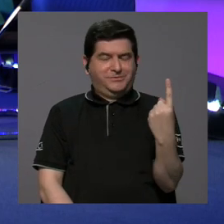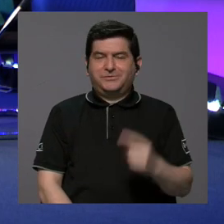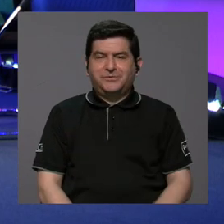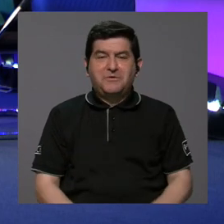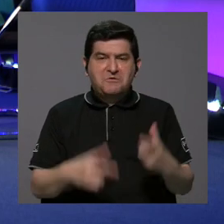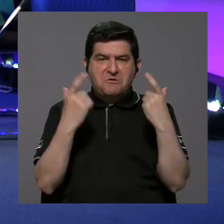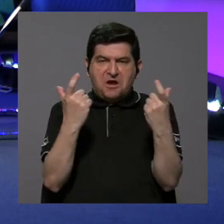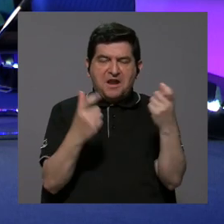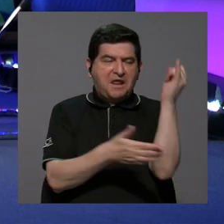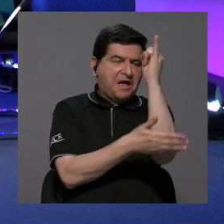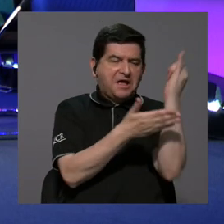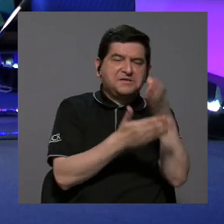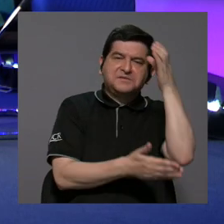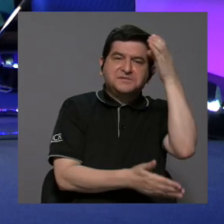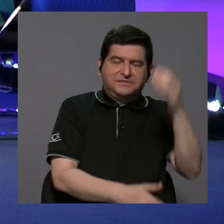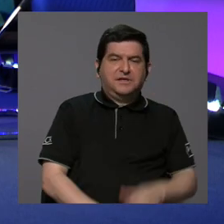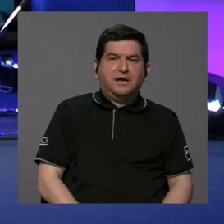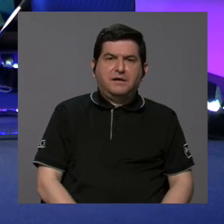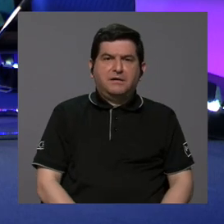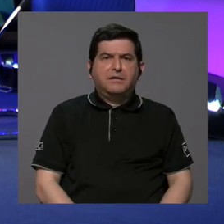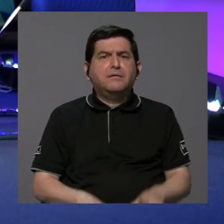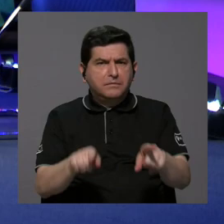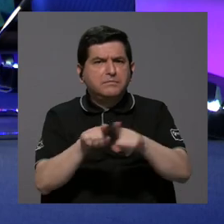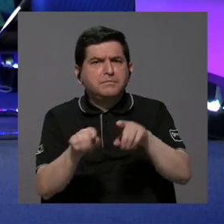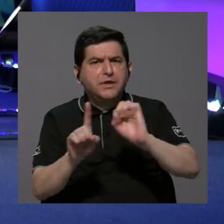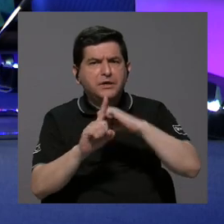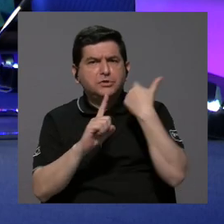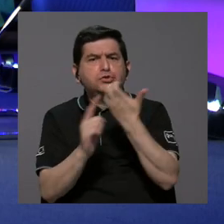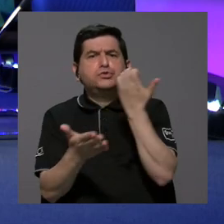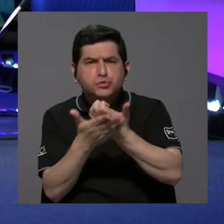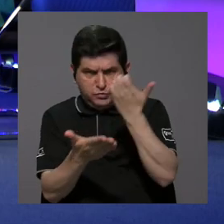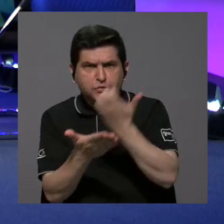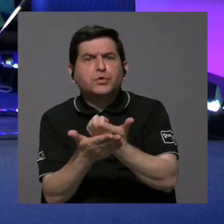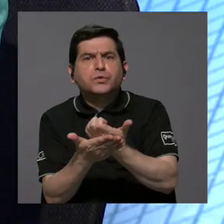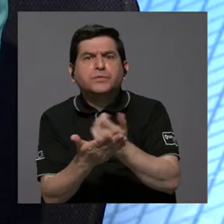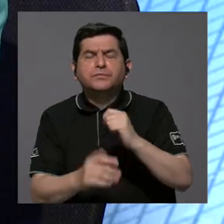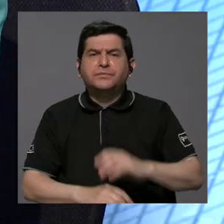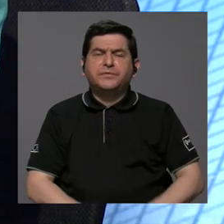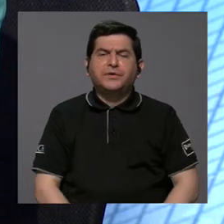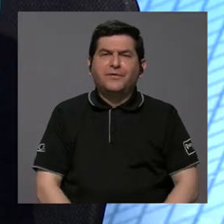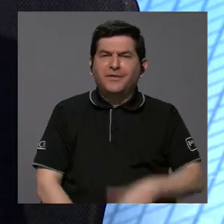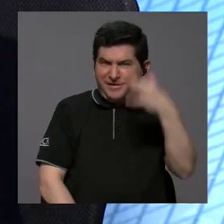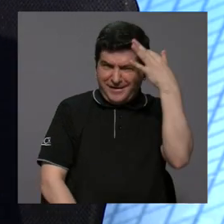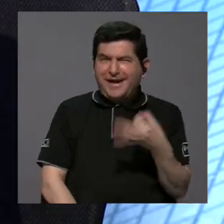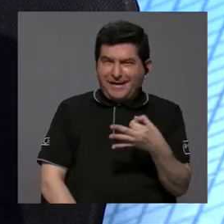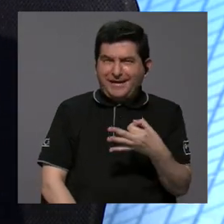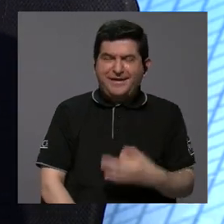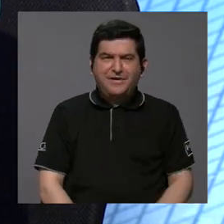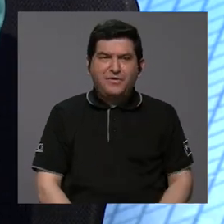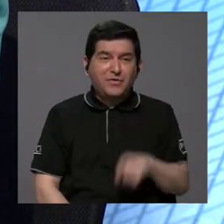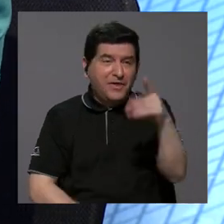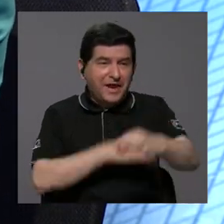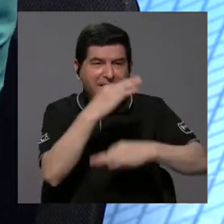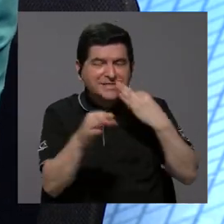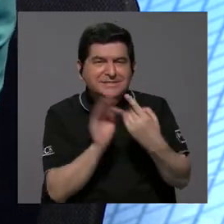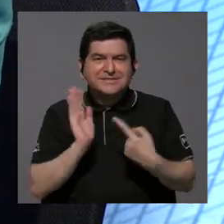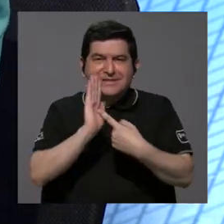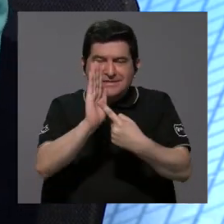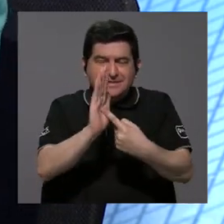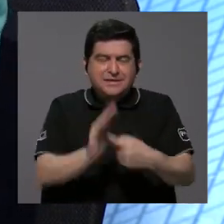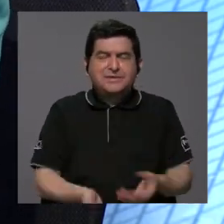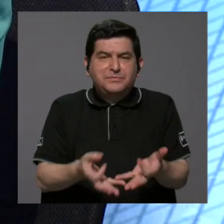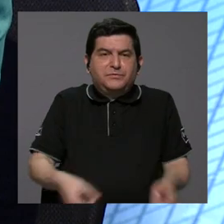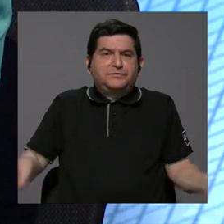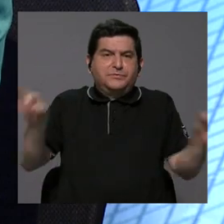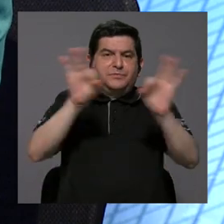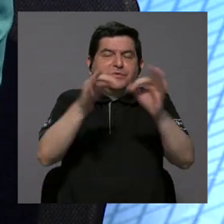la ganancia artística y cultural sino a nivel social y a nivel económico y creo que eso es lo que este tipo de espectáculos enormes